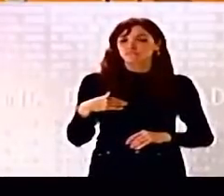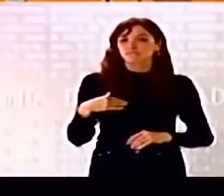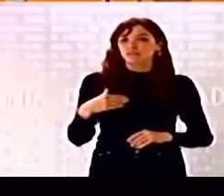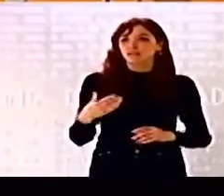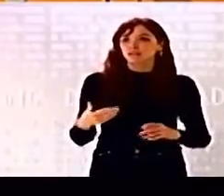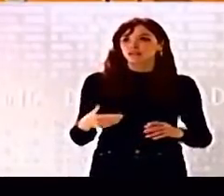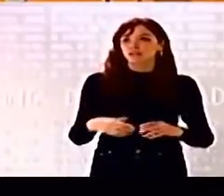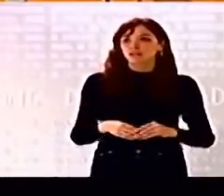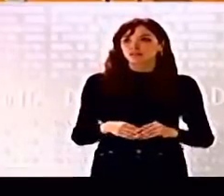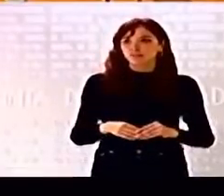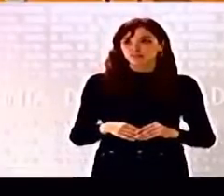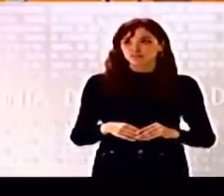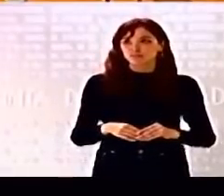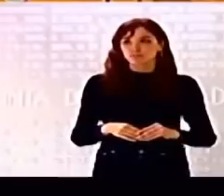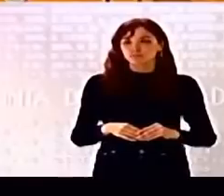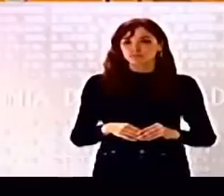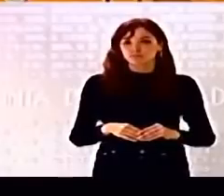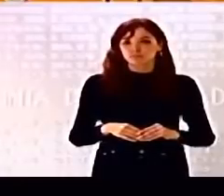volviendo al